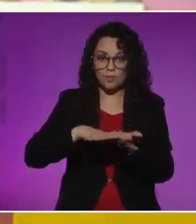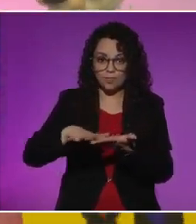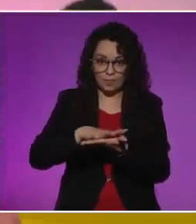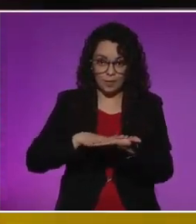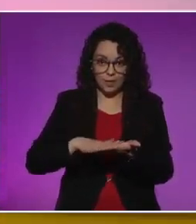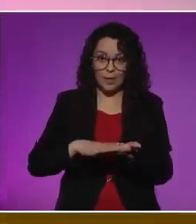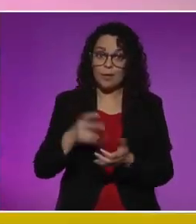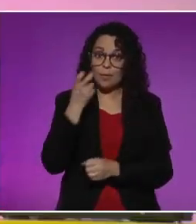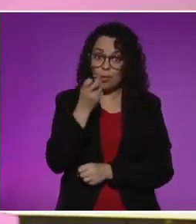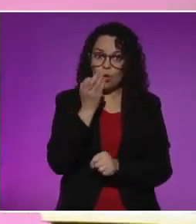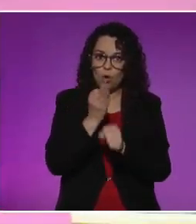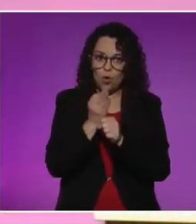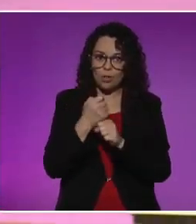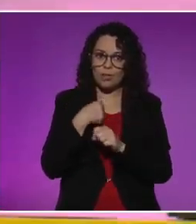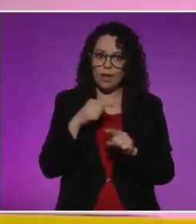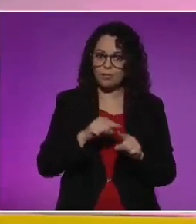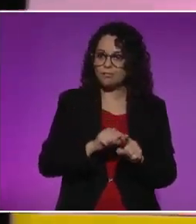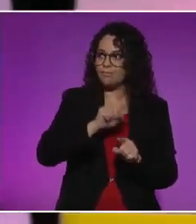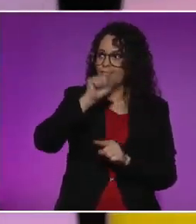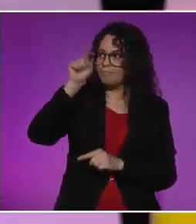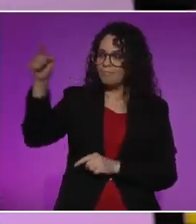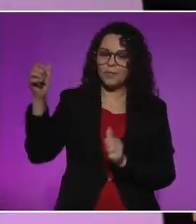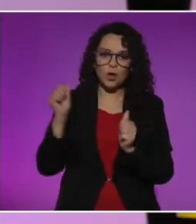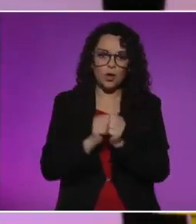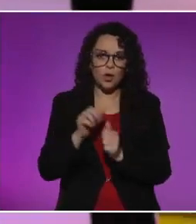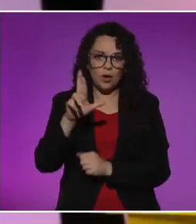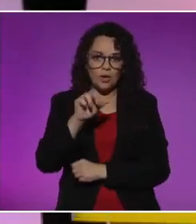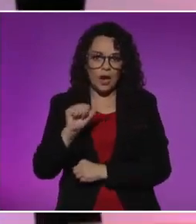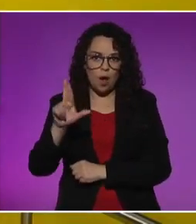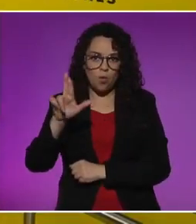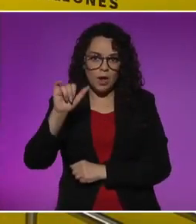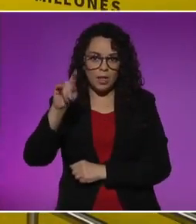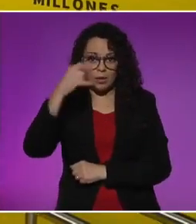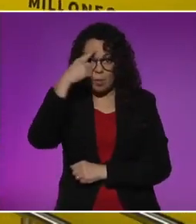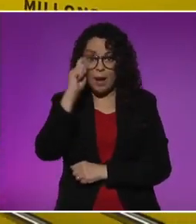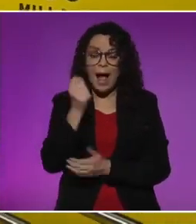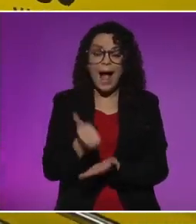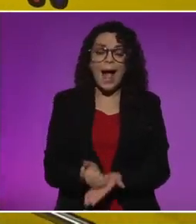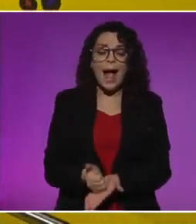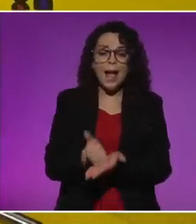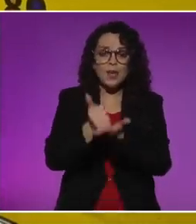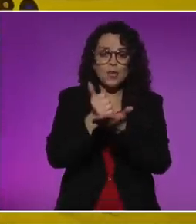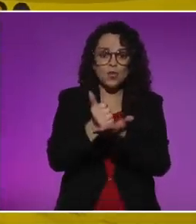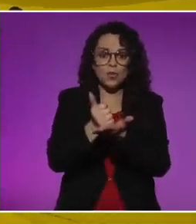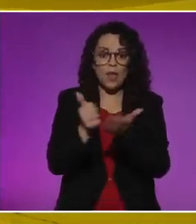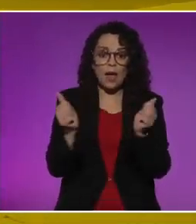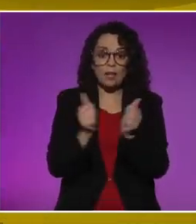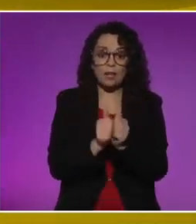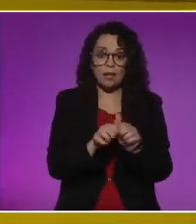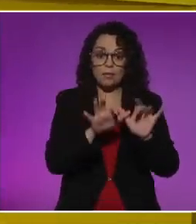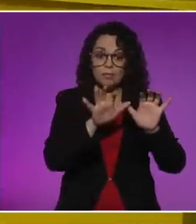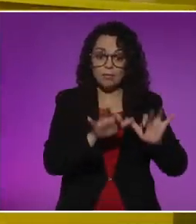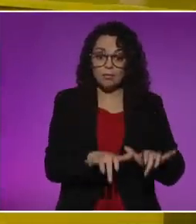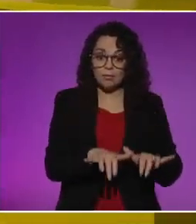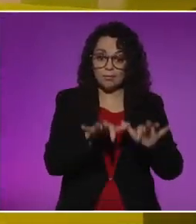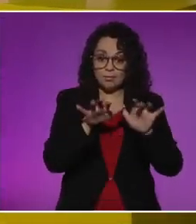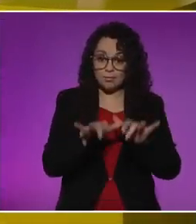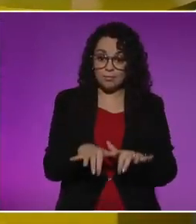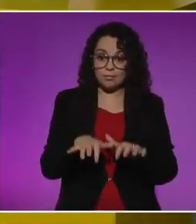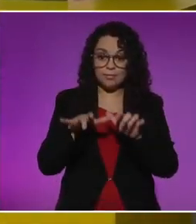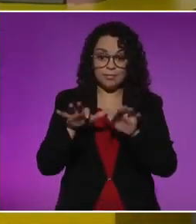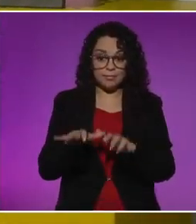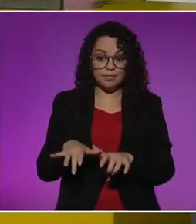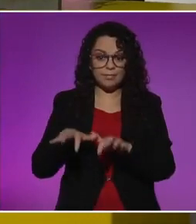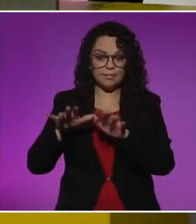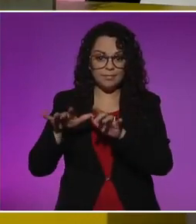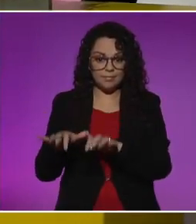con Raulito hoy para pedirle su participación en el teclado. Y